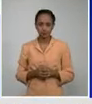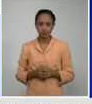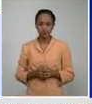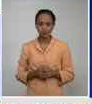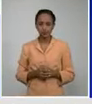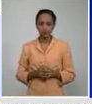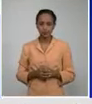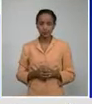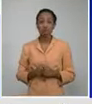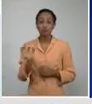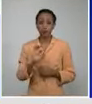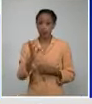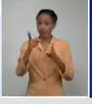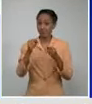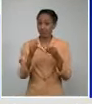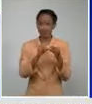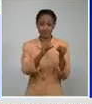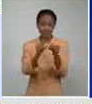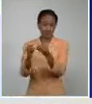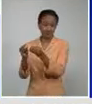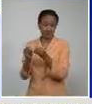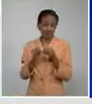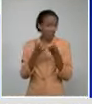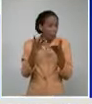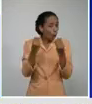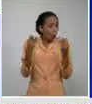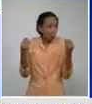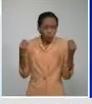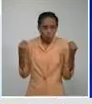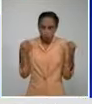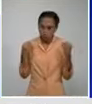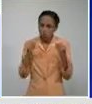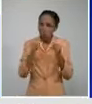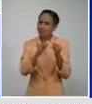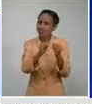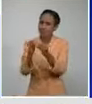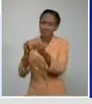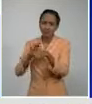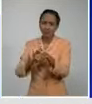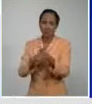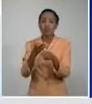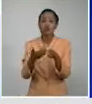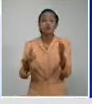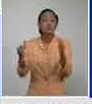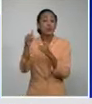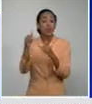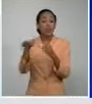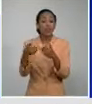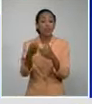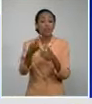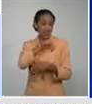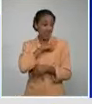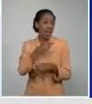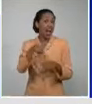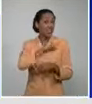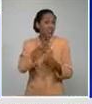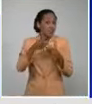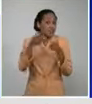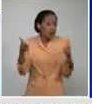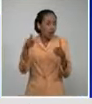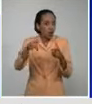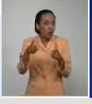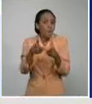Todavía una elevada transmisión, todavía no, muy elevada transmisión, incluso superior a la de ayer, que ya había sido alta, con 9